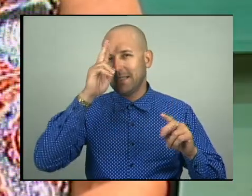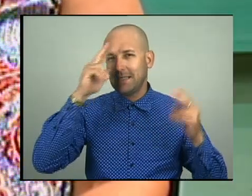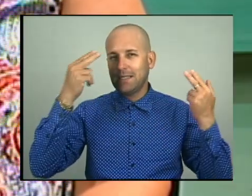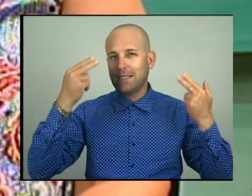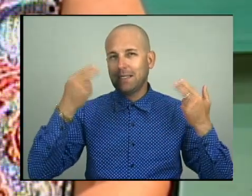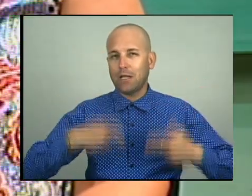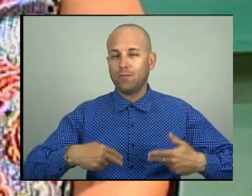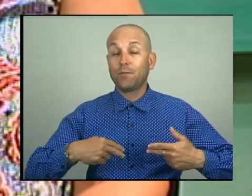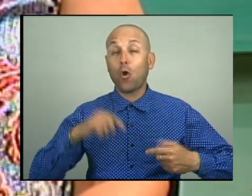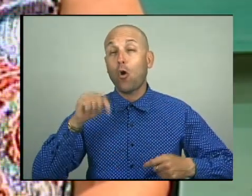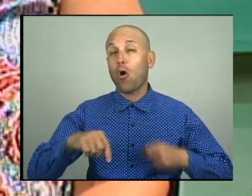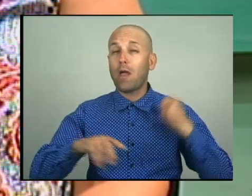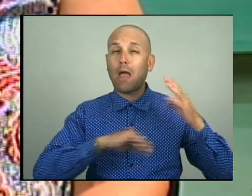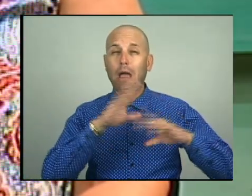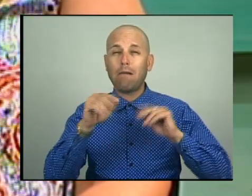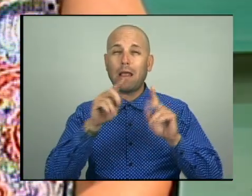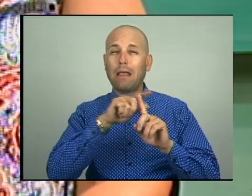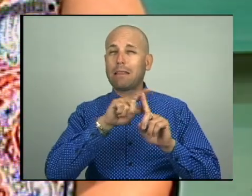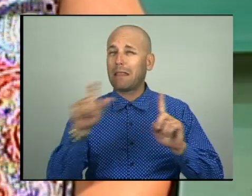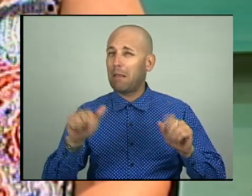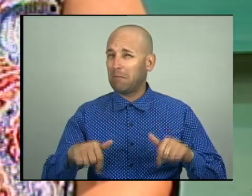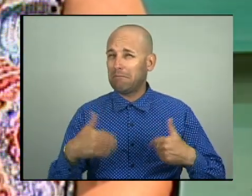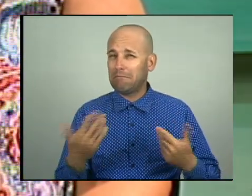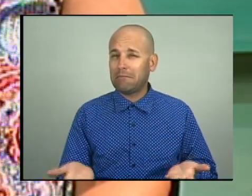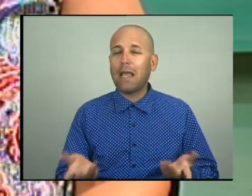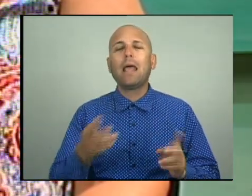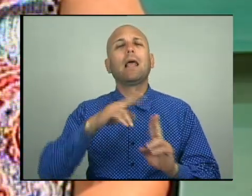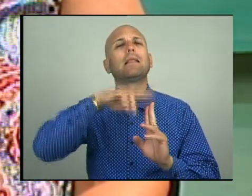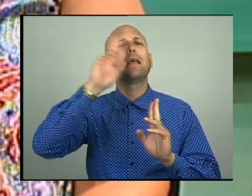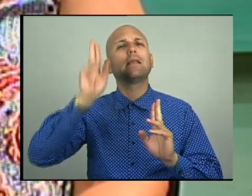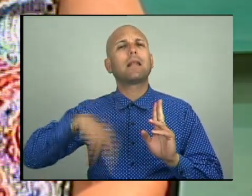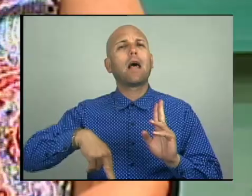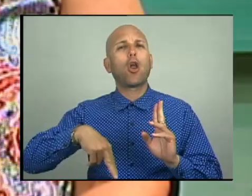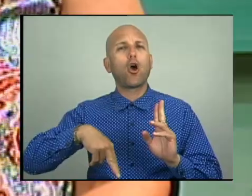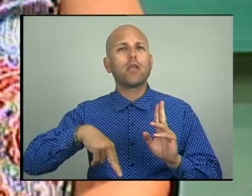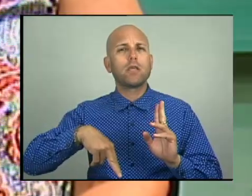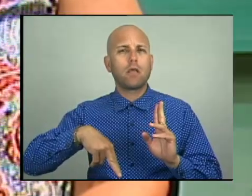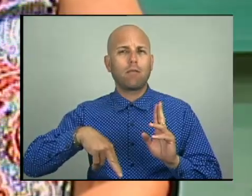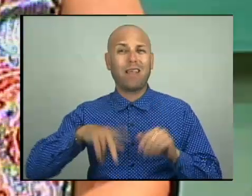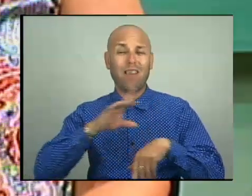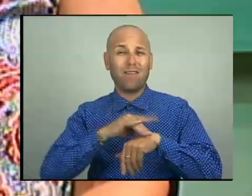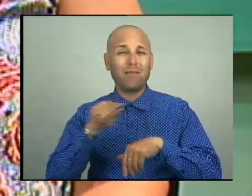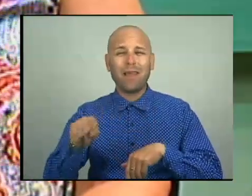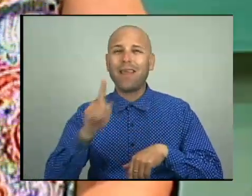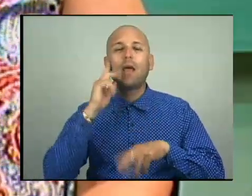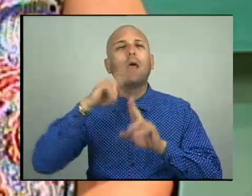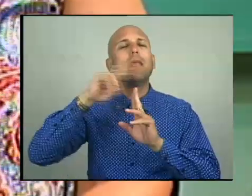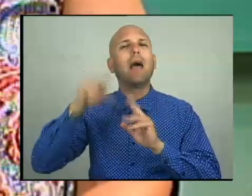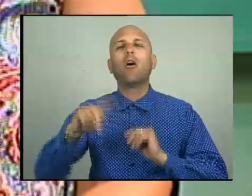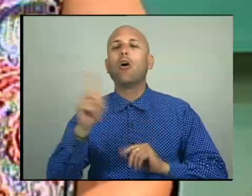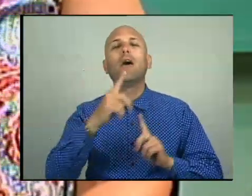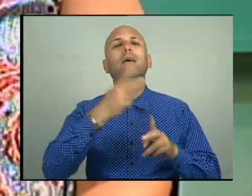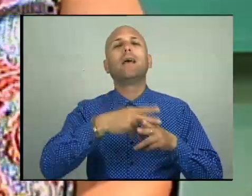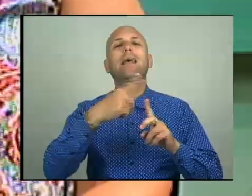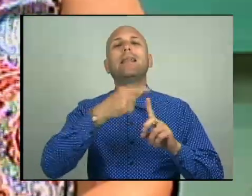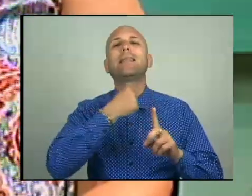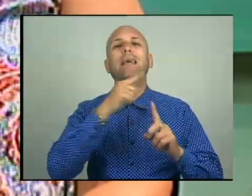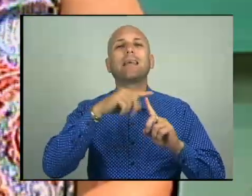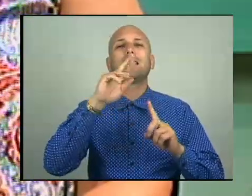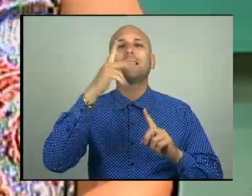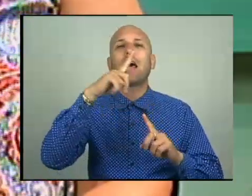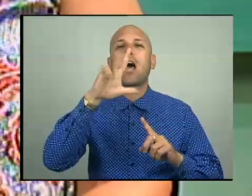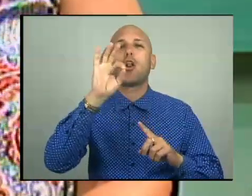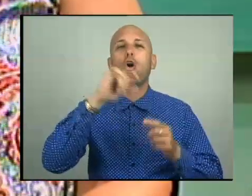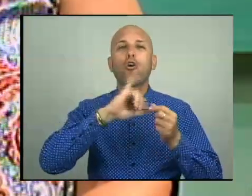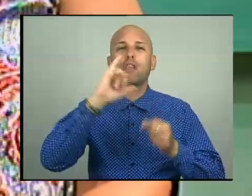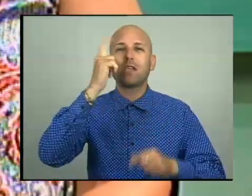Fallot. Quizás no ha escuchado el nombre de este padecimiento o este tipo de padecimiento, por eso le invito a compartir durante